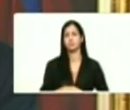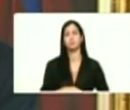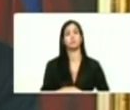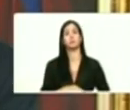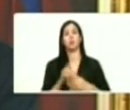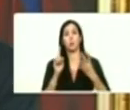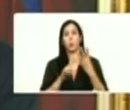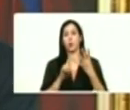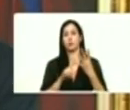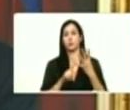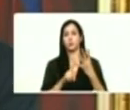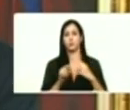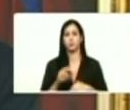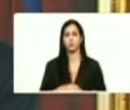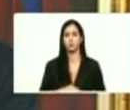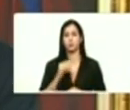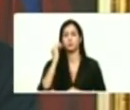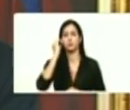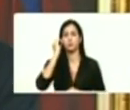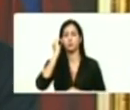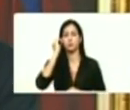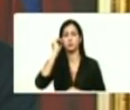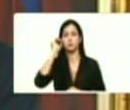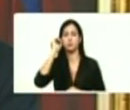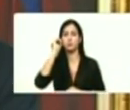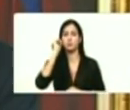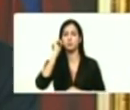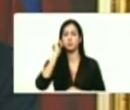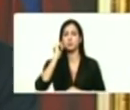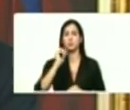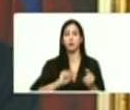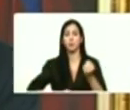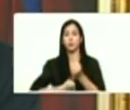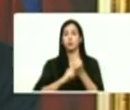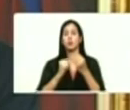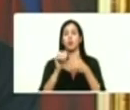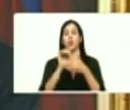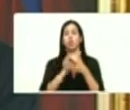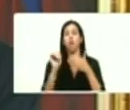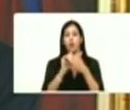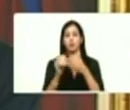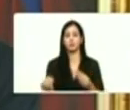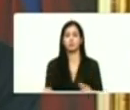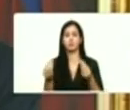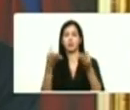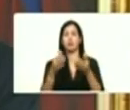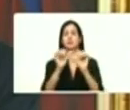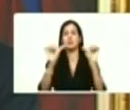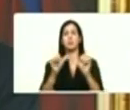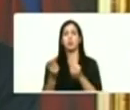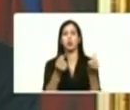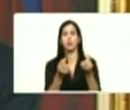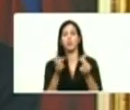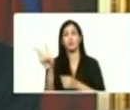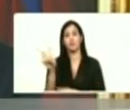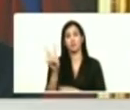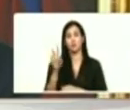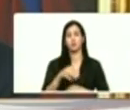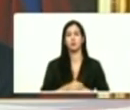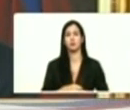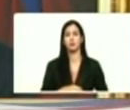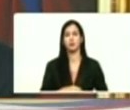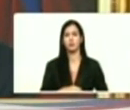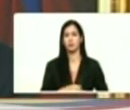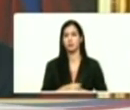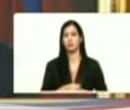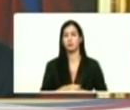en cuarto lugar la inyección de dólares en el sistema económico financiero venezolano de